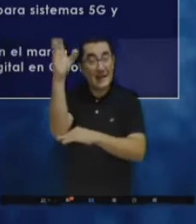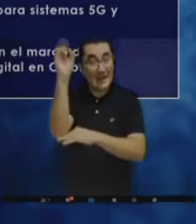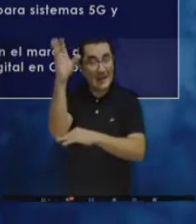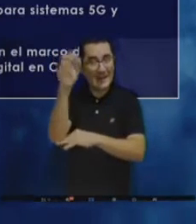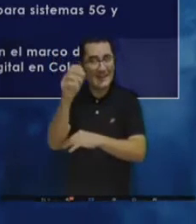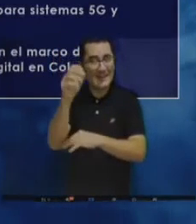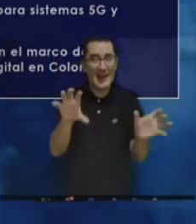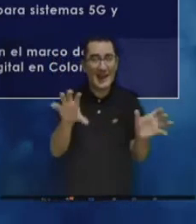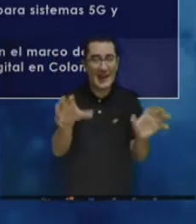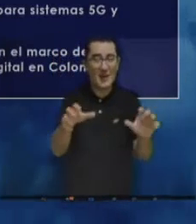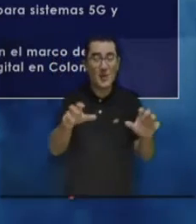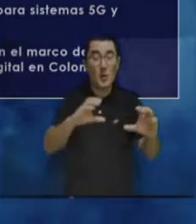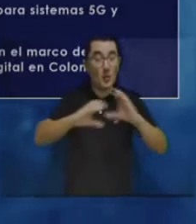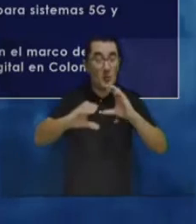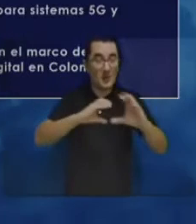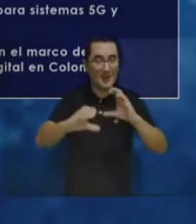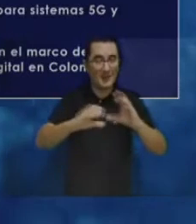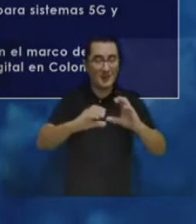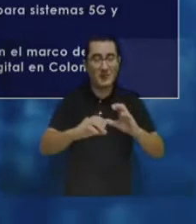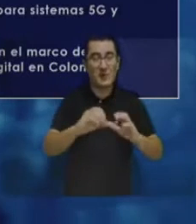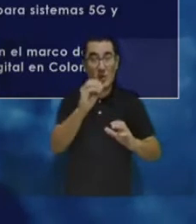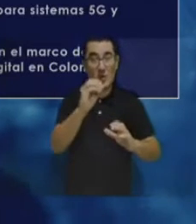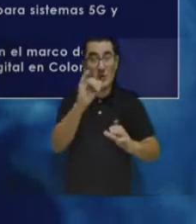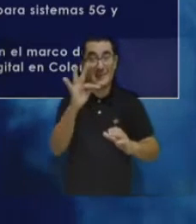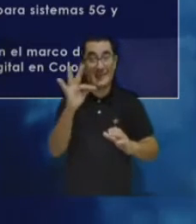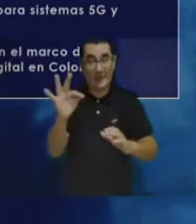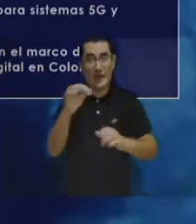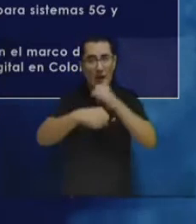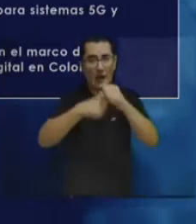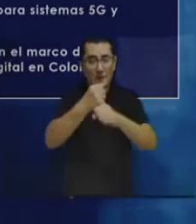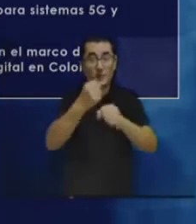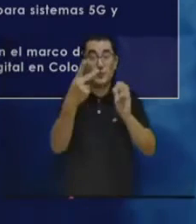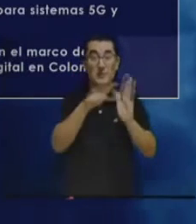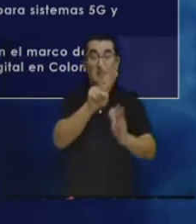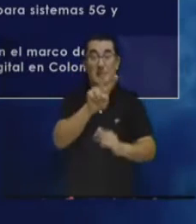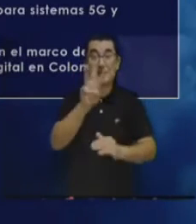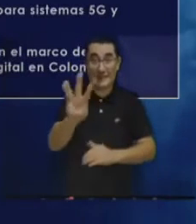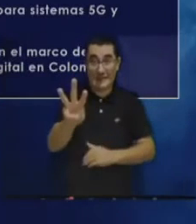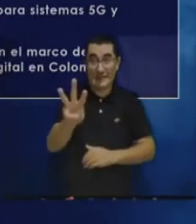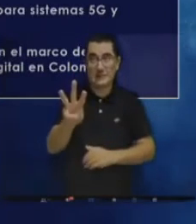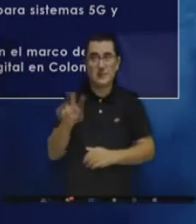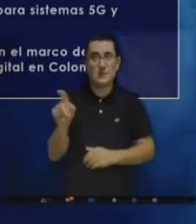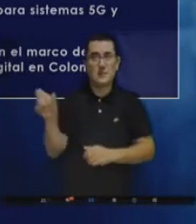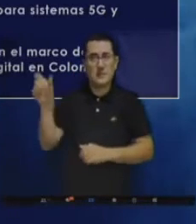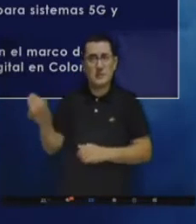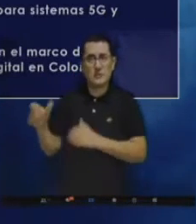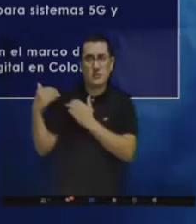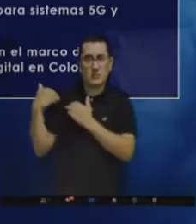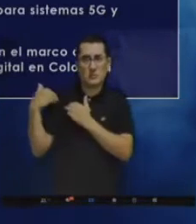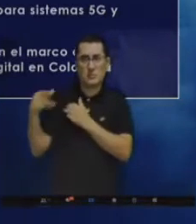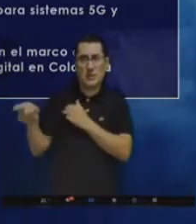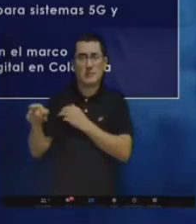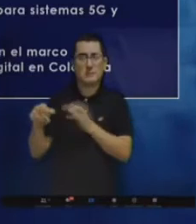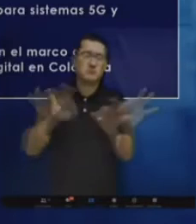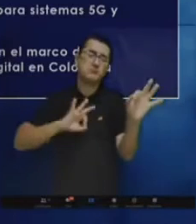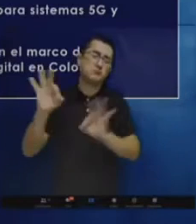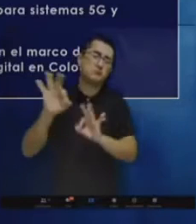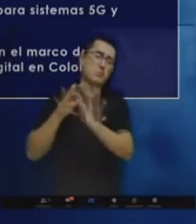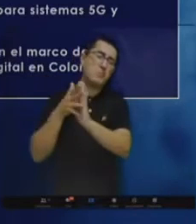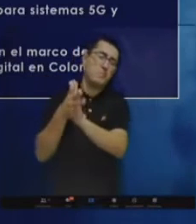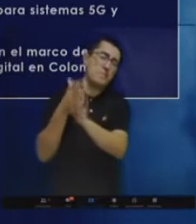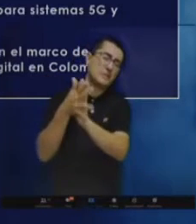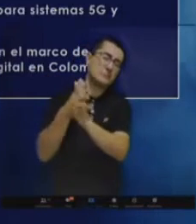2023, el presidente del grupo de preparación nos preparó, nos presentó los avances para la